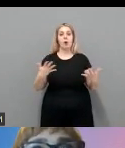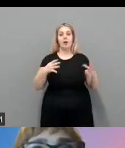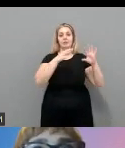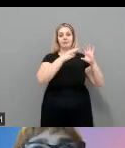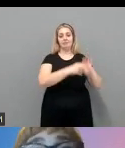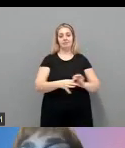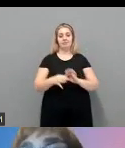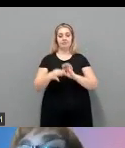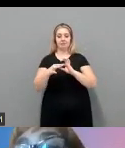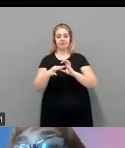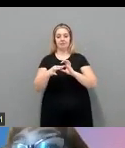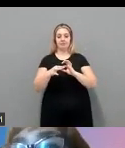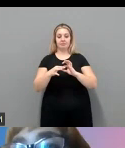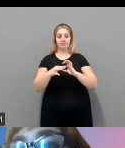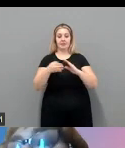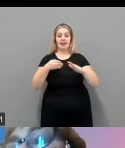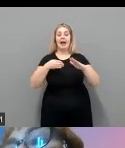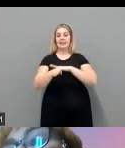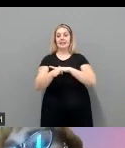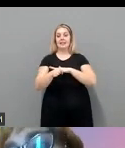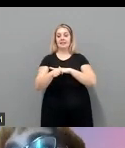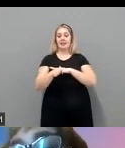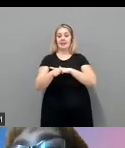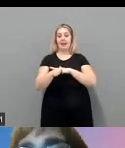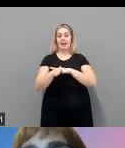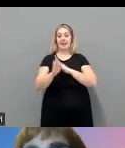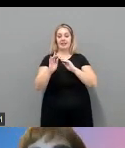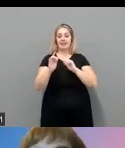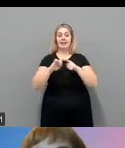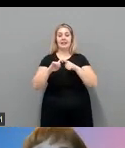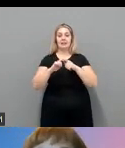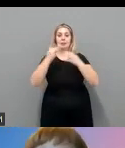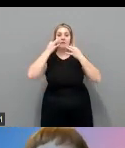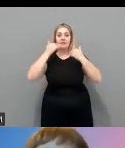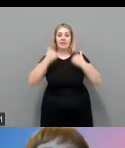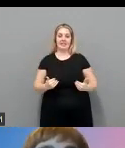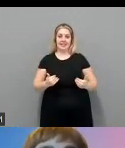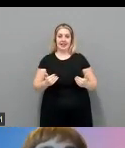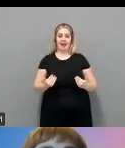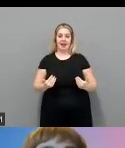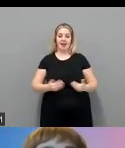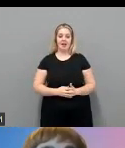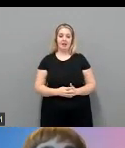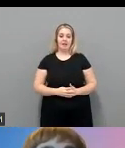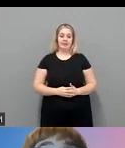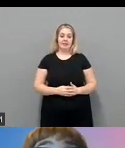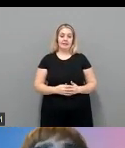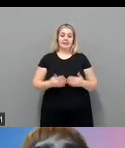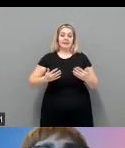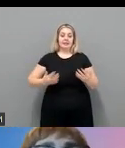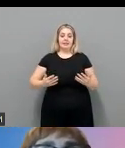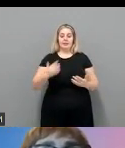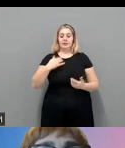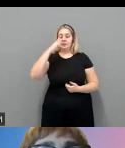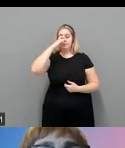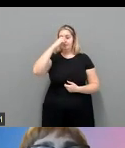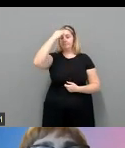ver con barreras de accesibilidad de naturaleza más física. Pero voy a traer a mi